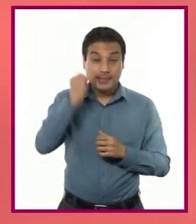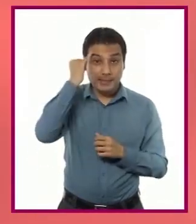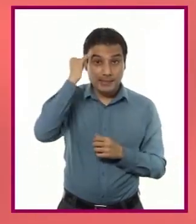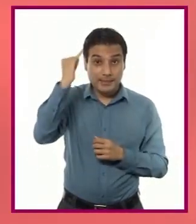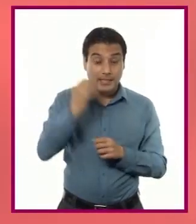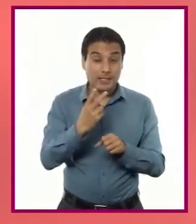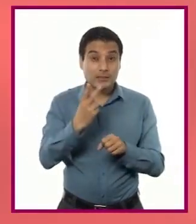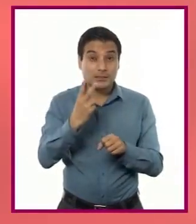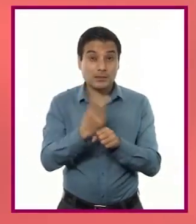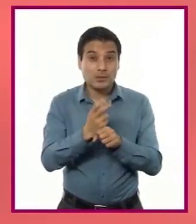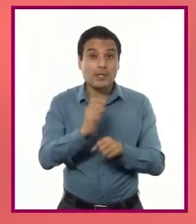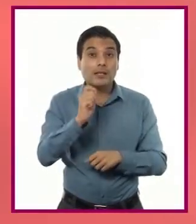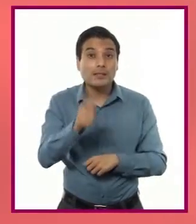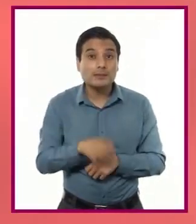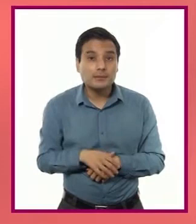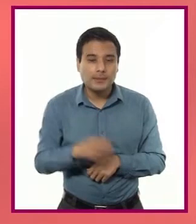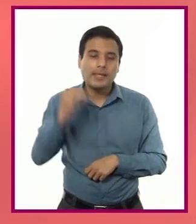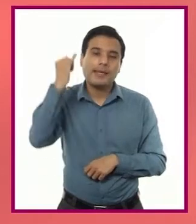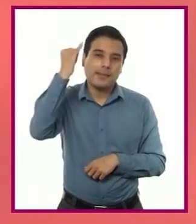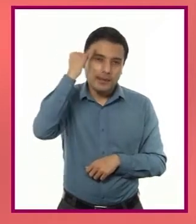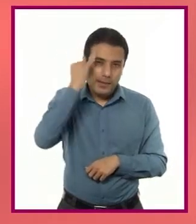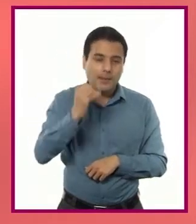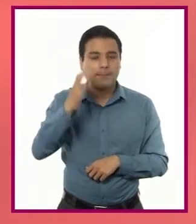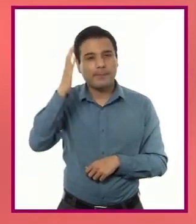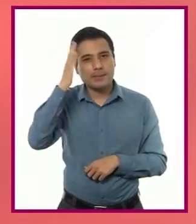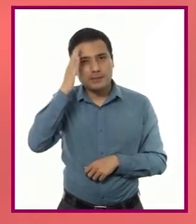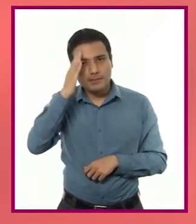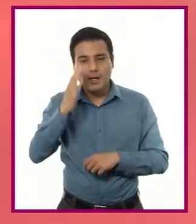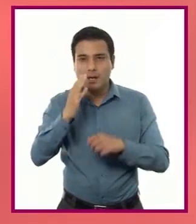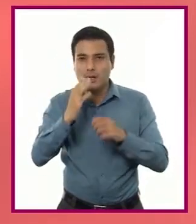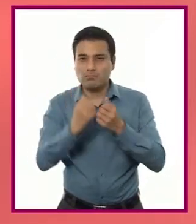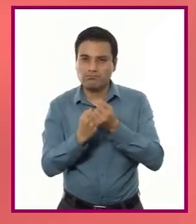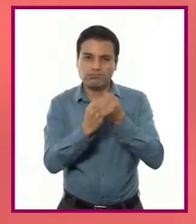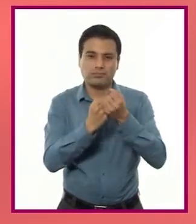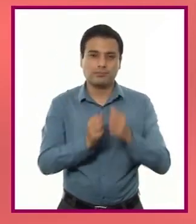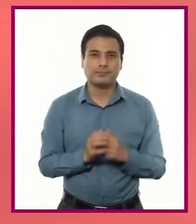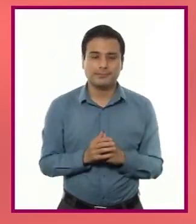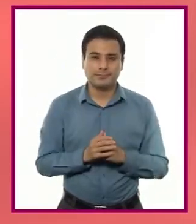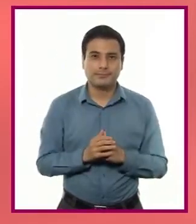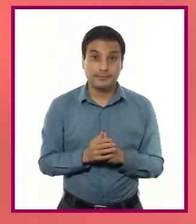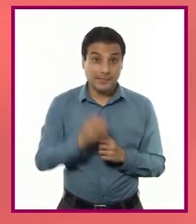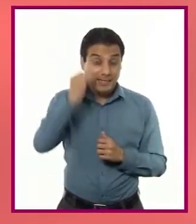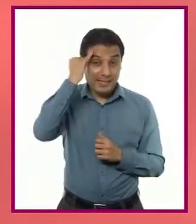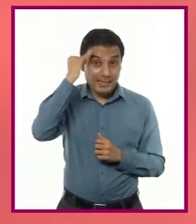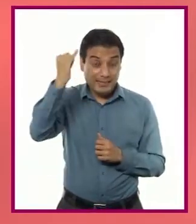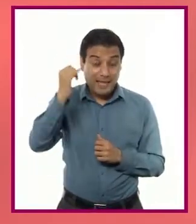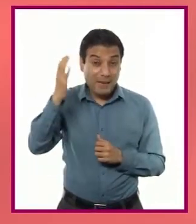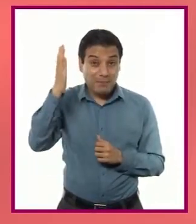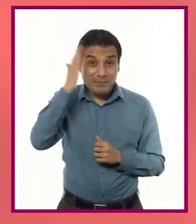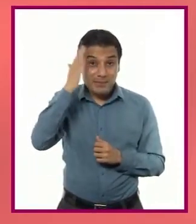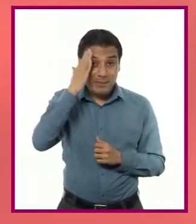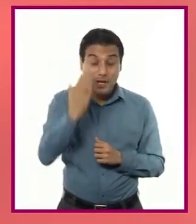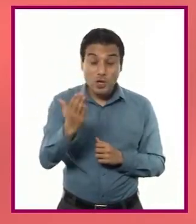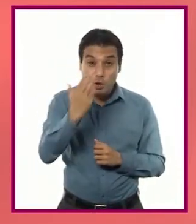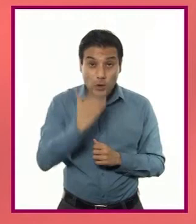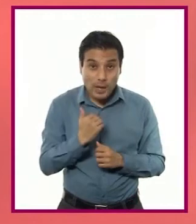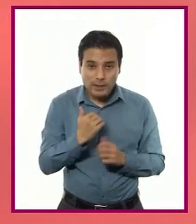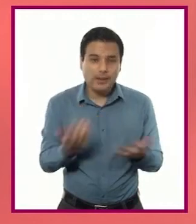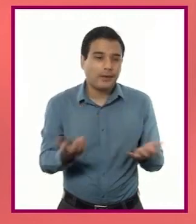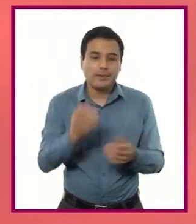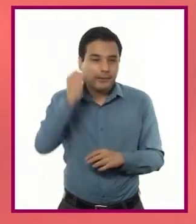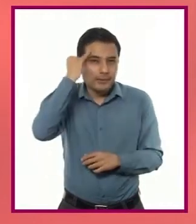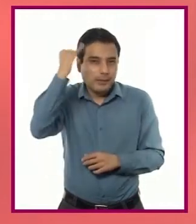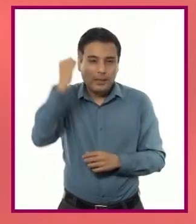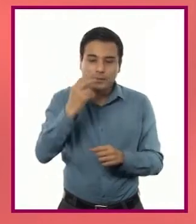de sustentar a la idea principal y se derivan de ella. Sin idea principal no pueden existir las